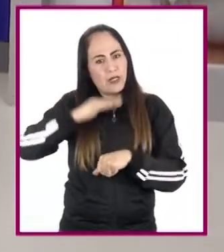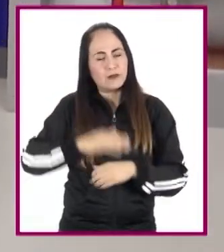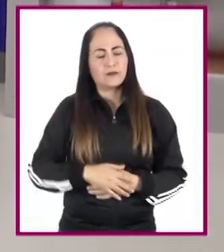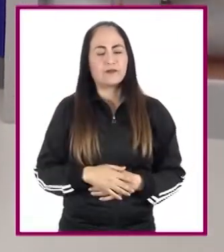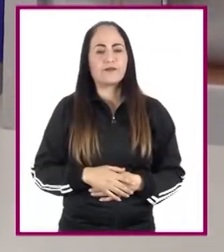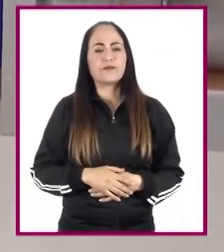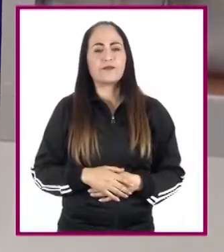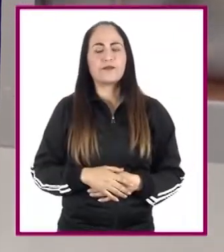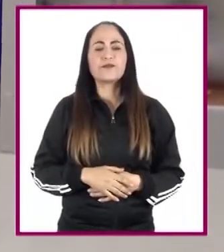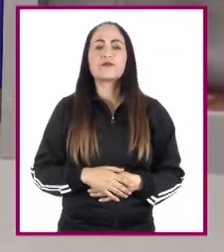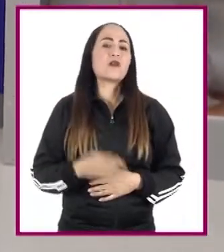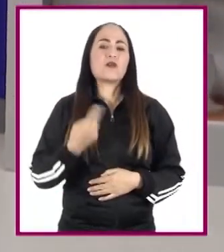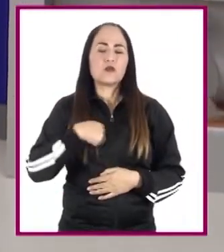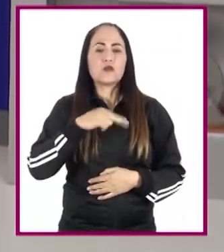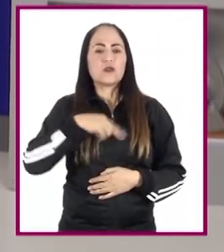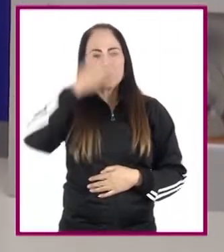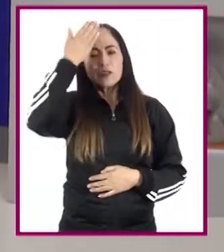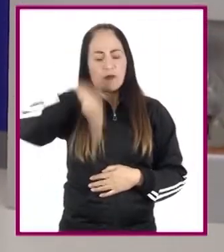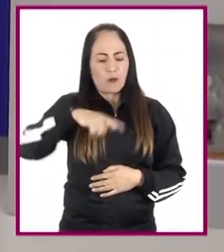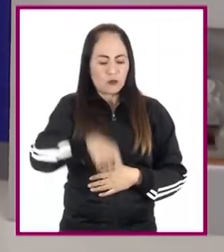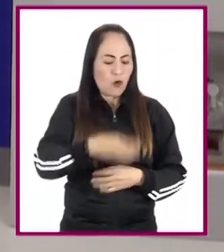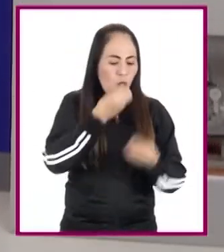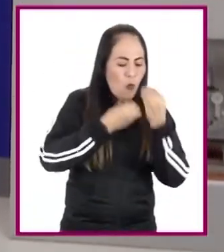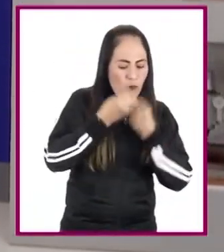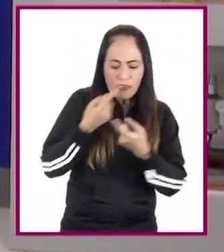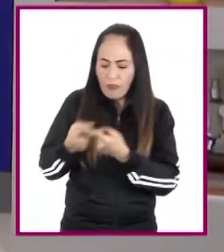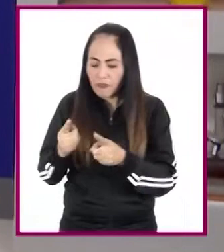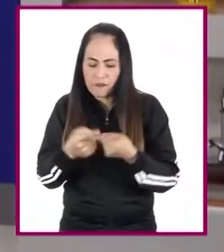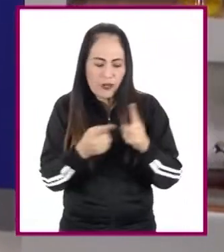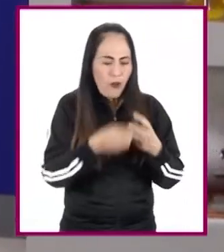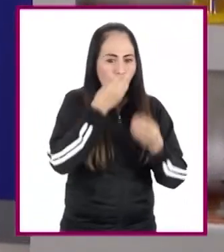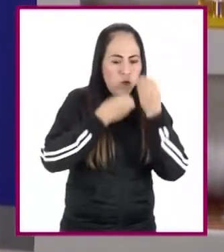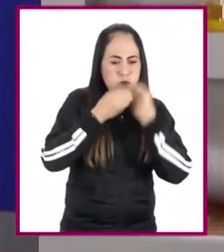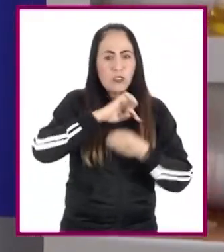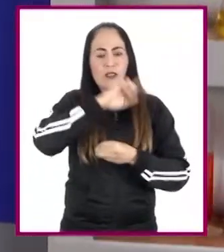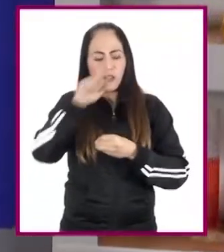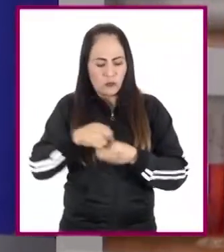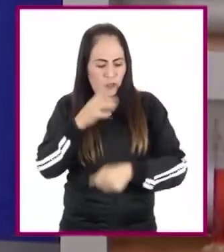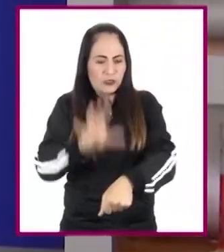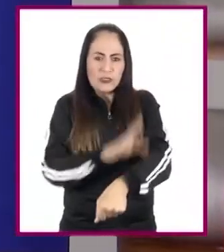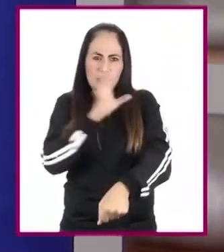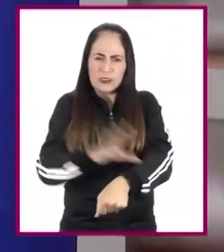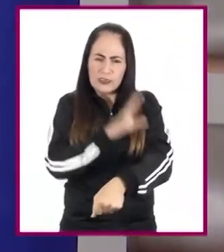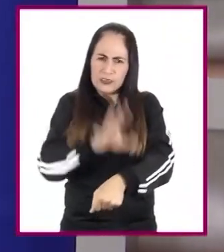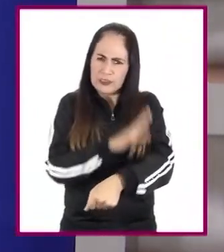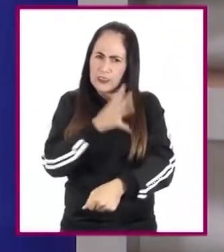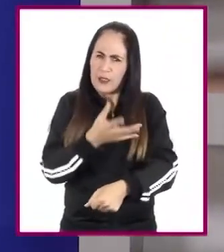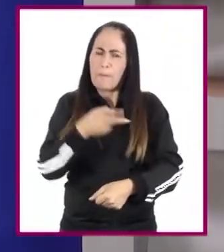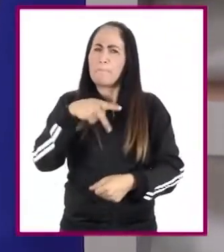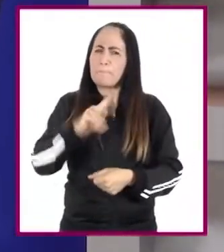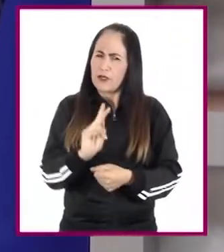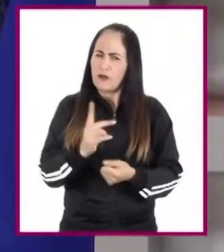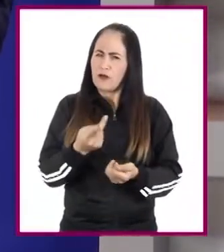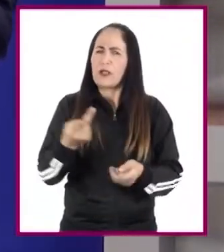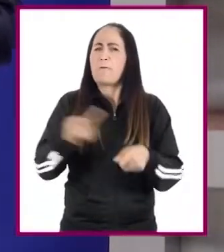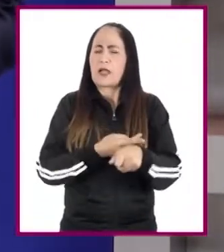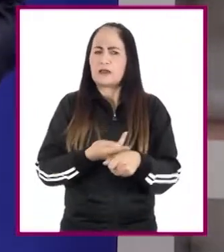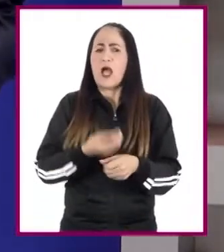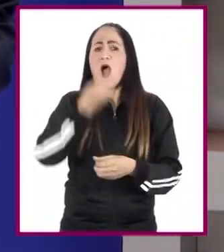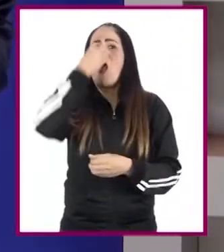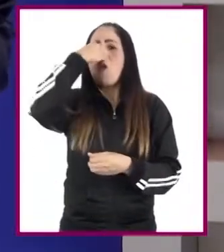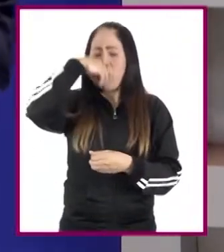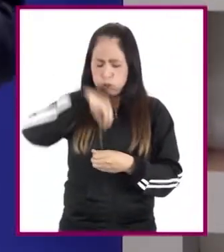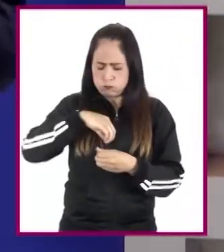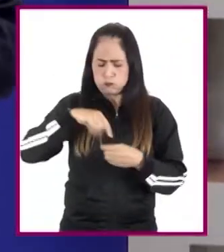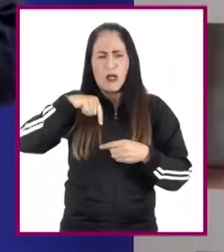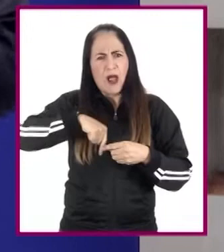Sabemos que de los alimentos se obtiene energía, pero ¿se han preguntado alguna vez qué le ocurre a los alimentos una vez que los ingerimos?